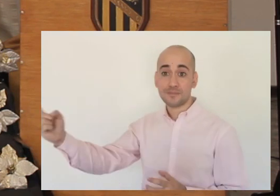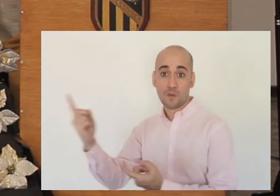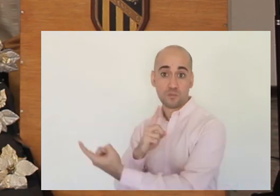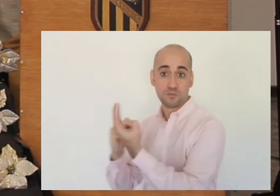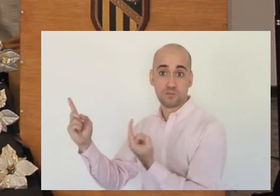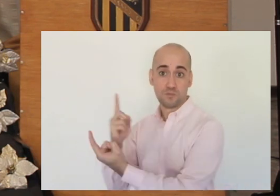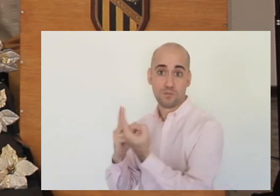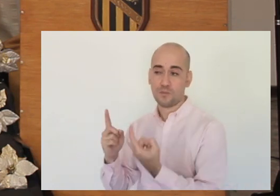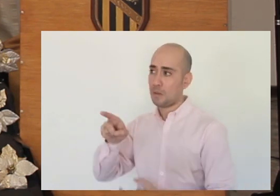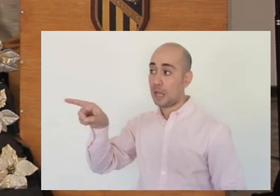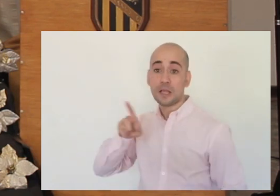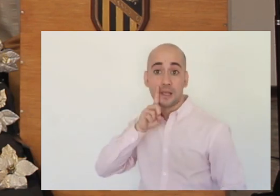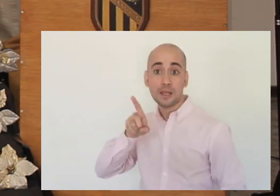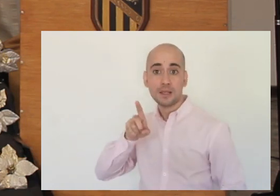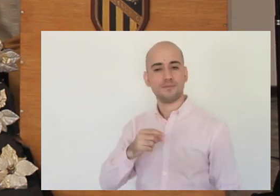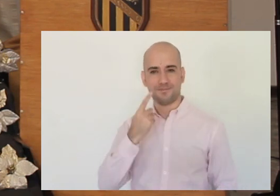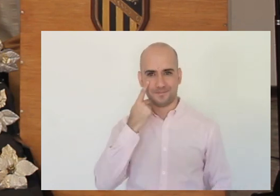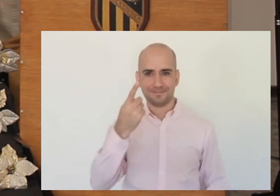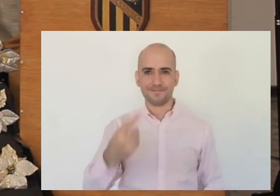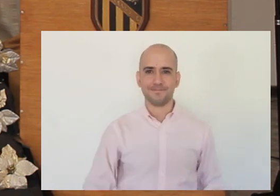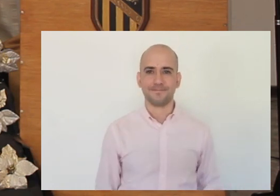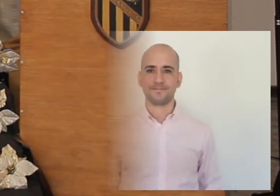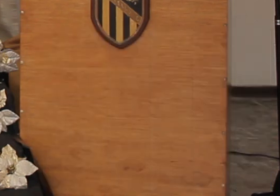Vladimir Oranguis, los siguientes estudiantes.